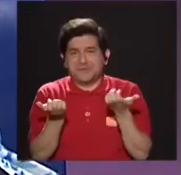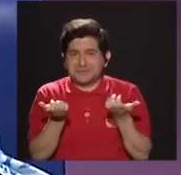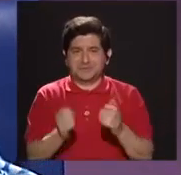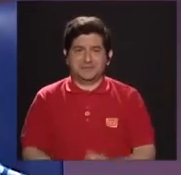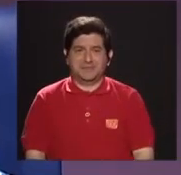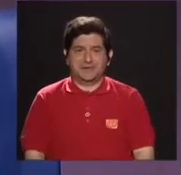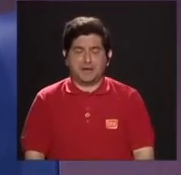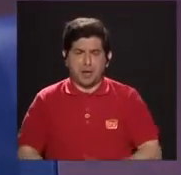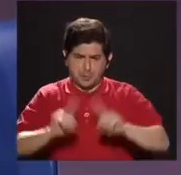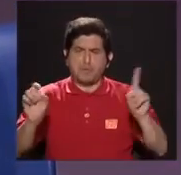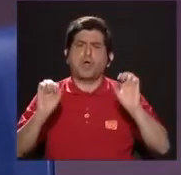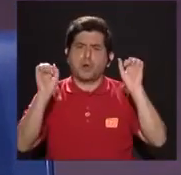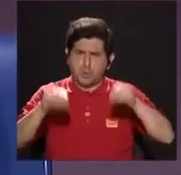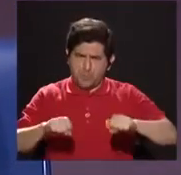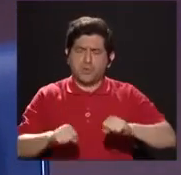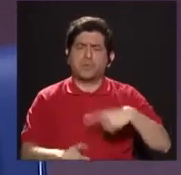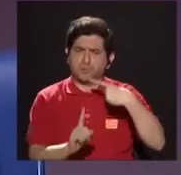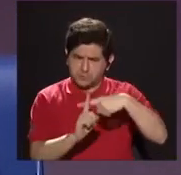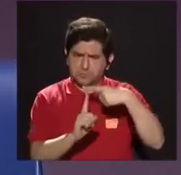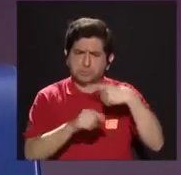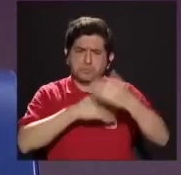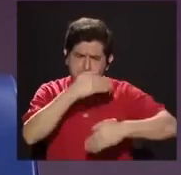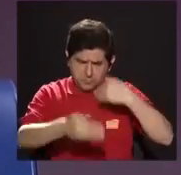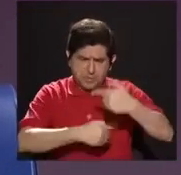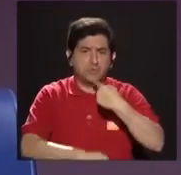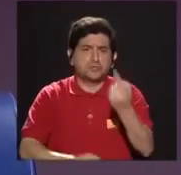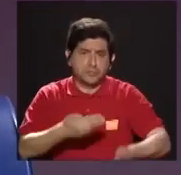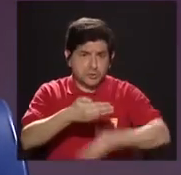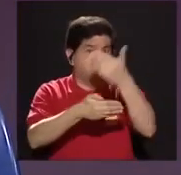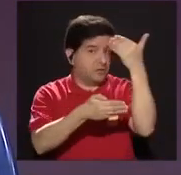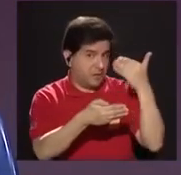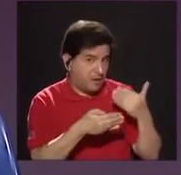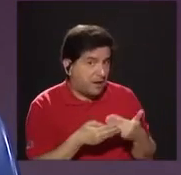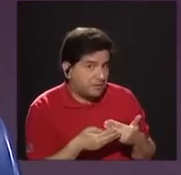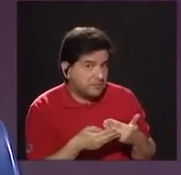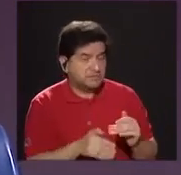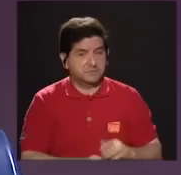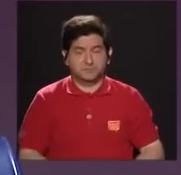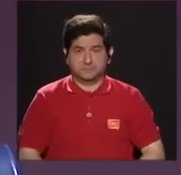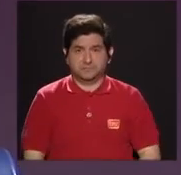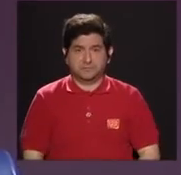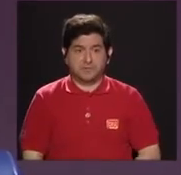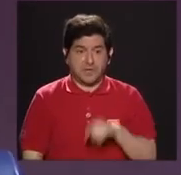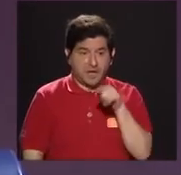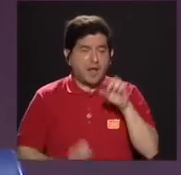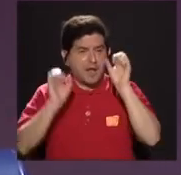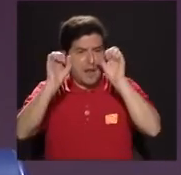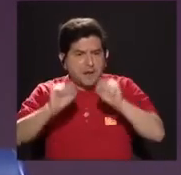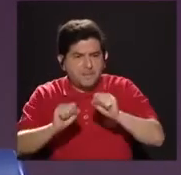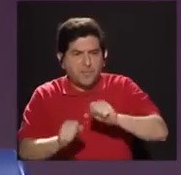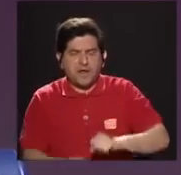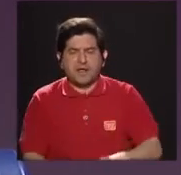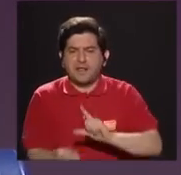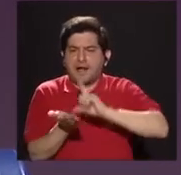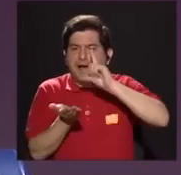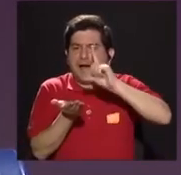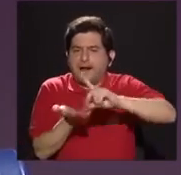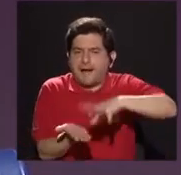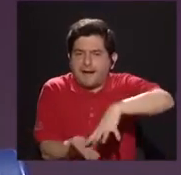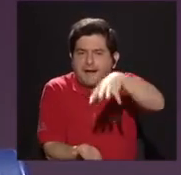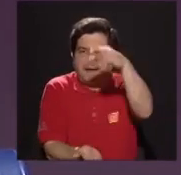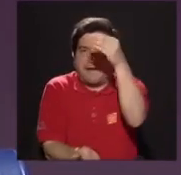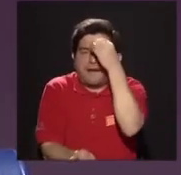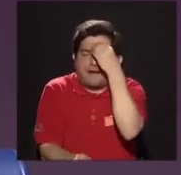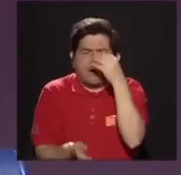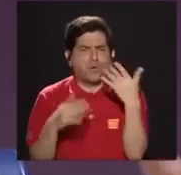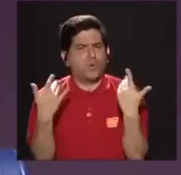hay un enorme optimismo de que este proceso, como lo señalé hace un rato, nos brinde lecciones para aprender. Hay